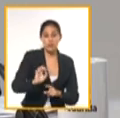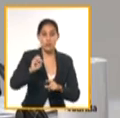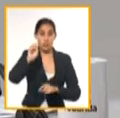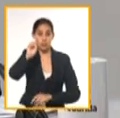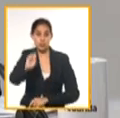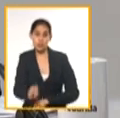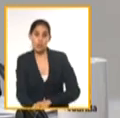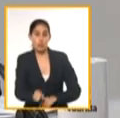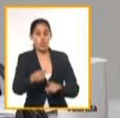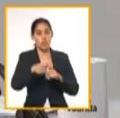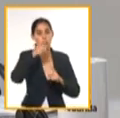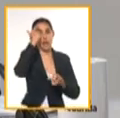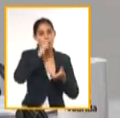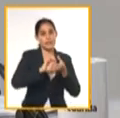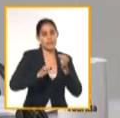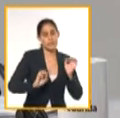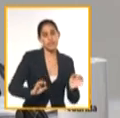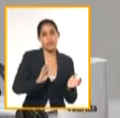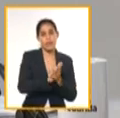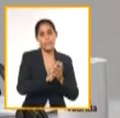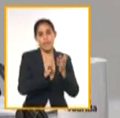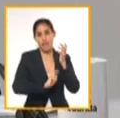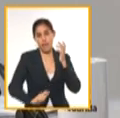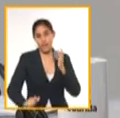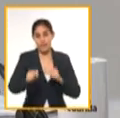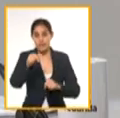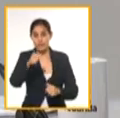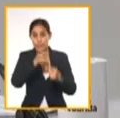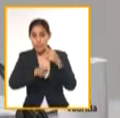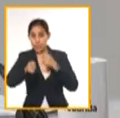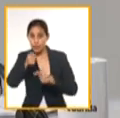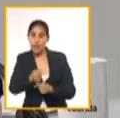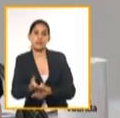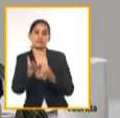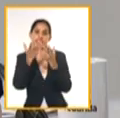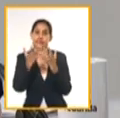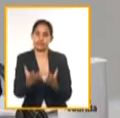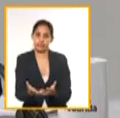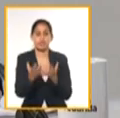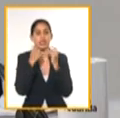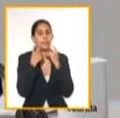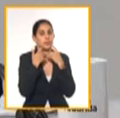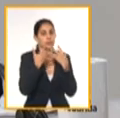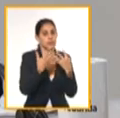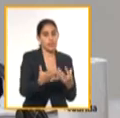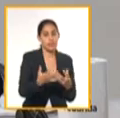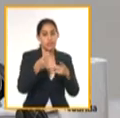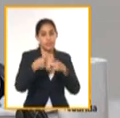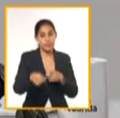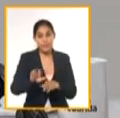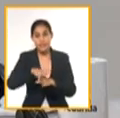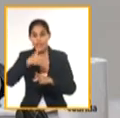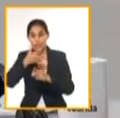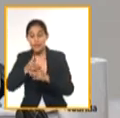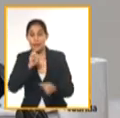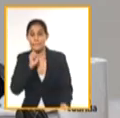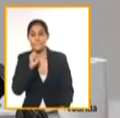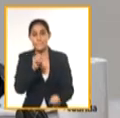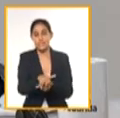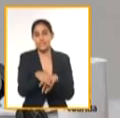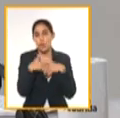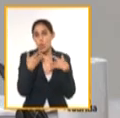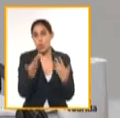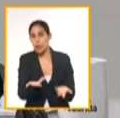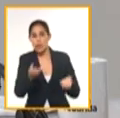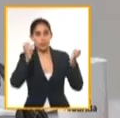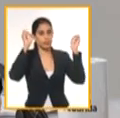Mayabeque. Esta fuente de abasto tiene el peso fundamental de abasto de la capital, pero también están en la... Cuando comienza ya alguna posibilidad de energía en estos territorios,